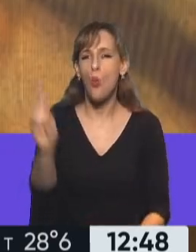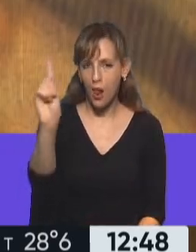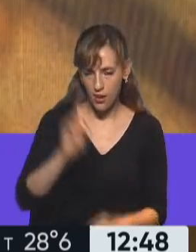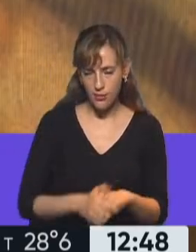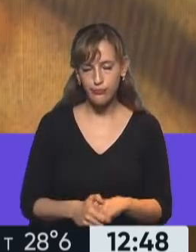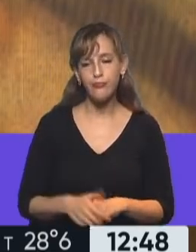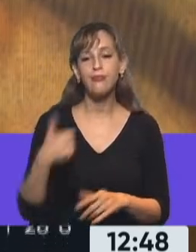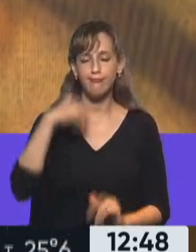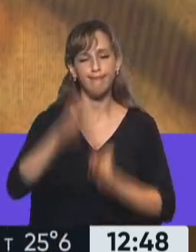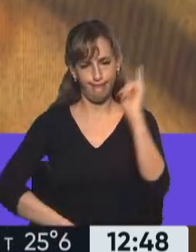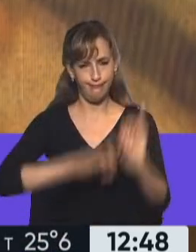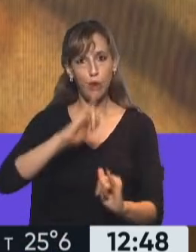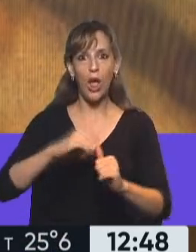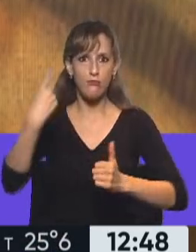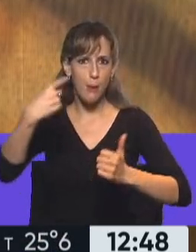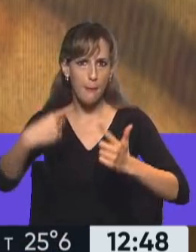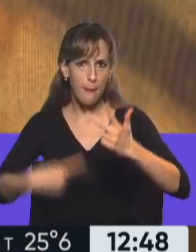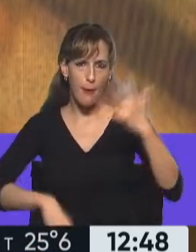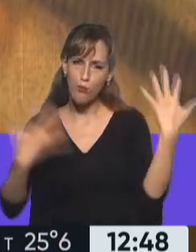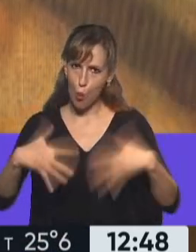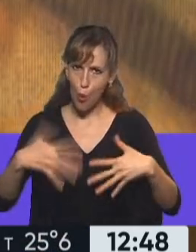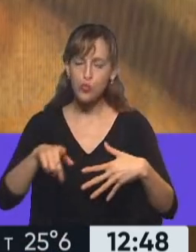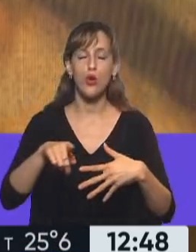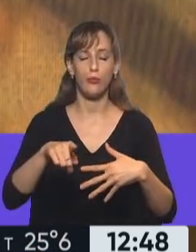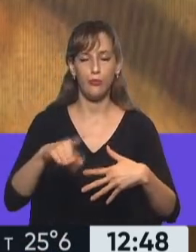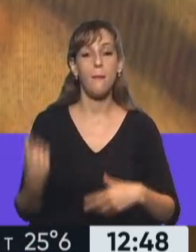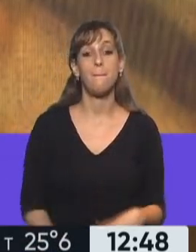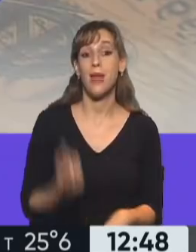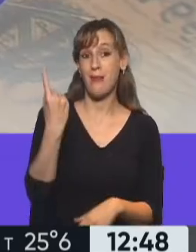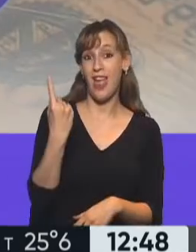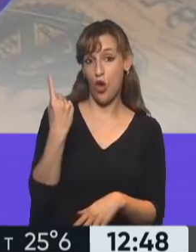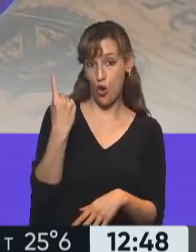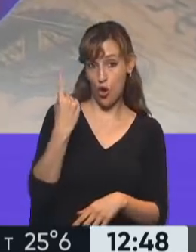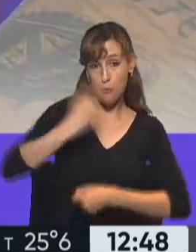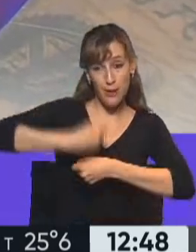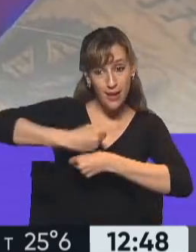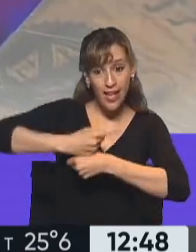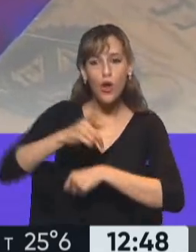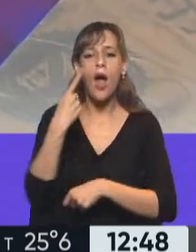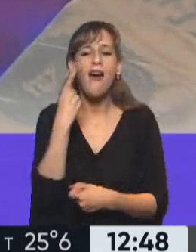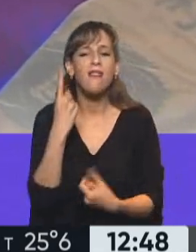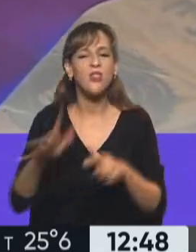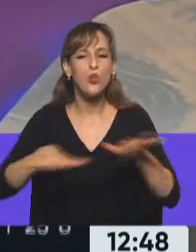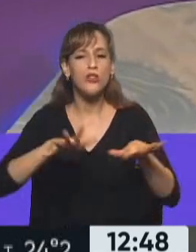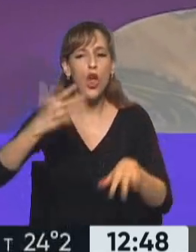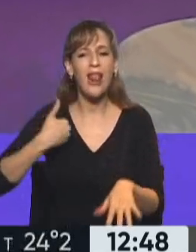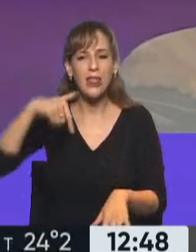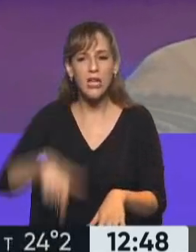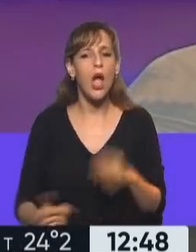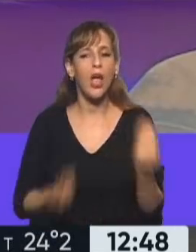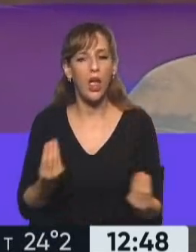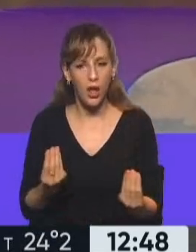contenido es mucho, es exhaustivo. En primer lugar, ¿cuál es la situación en la cual está hoy Argentina? Argentina ya